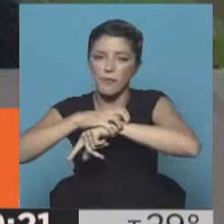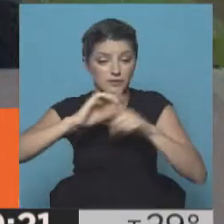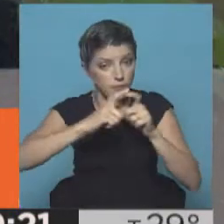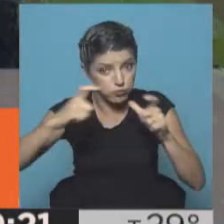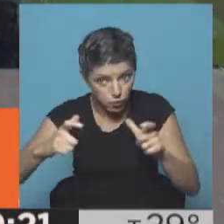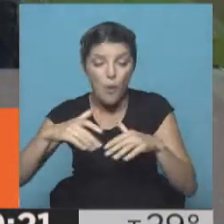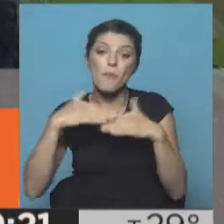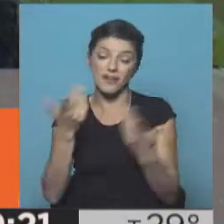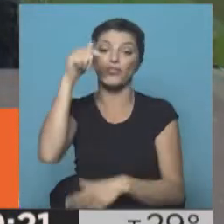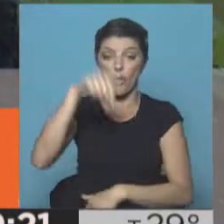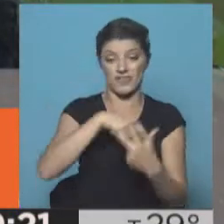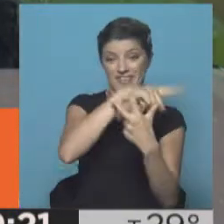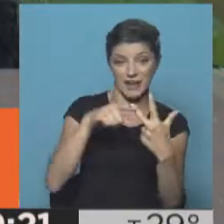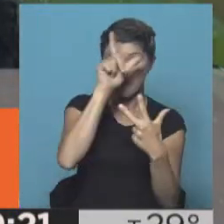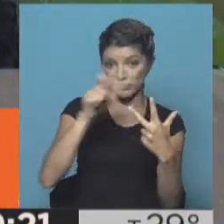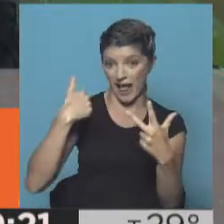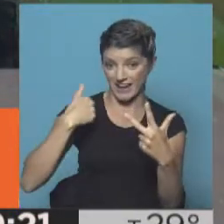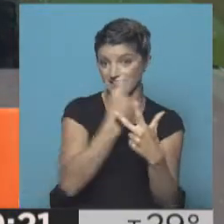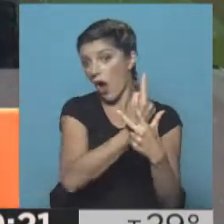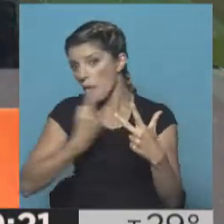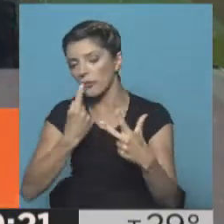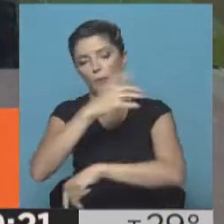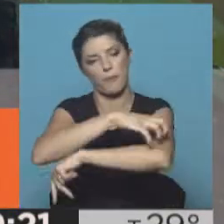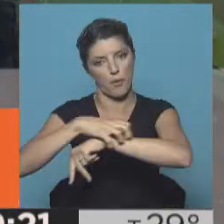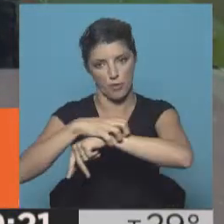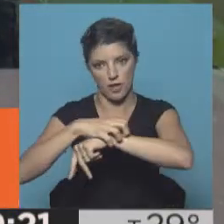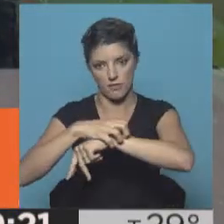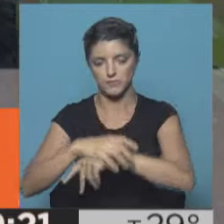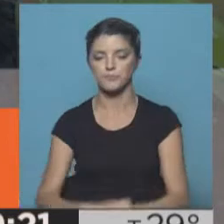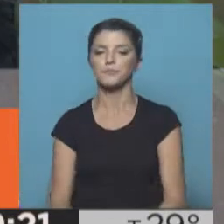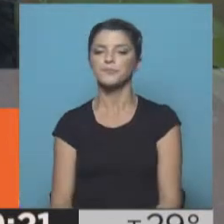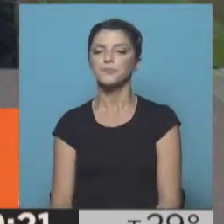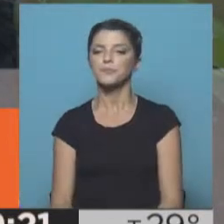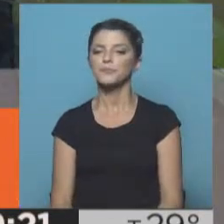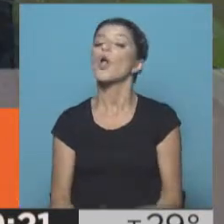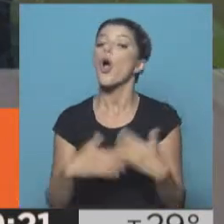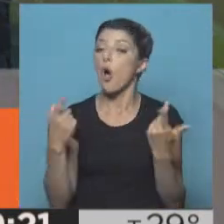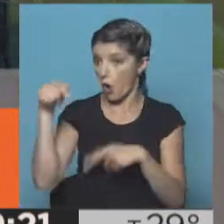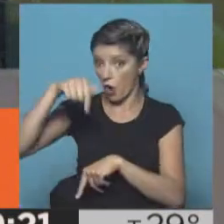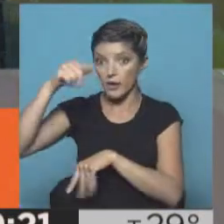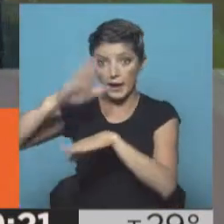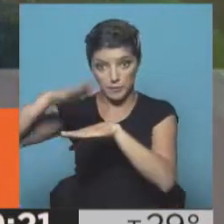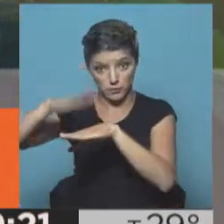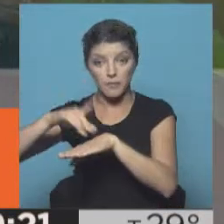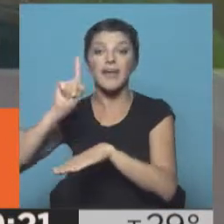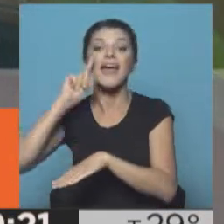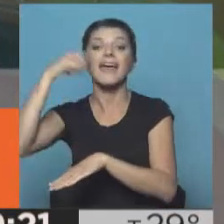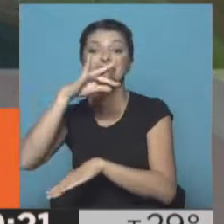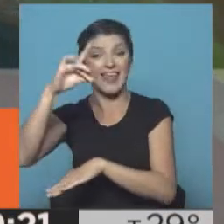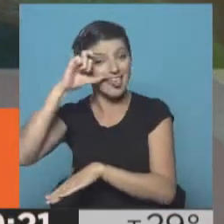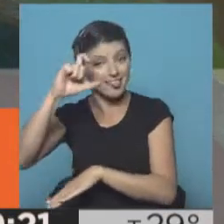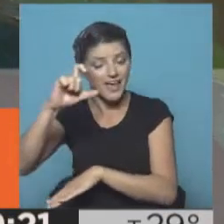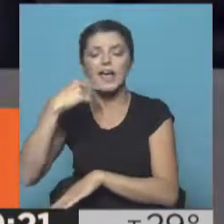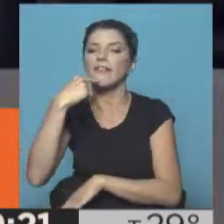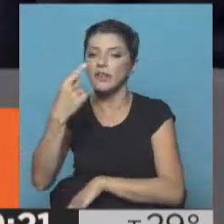que está en situación de pobreza. Sí, de hecho, Todesca dijo, el actual responsable del INDEC, dijo que si se ampliara la medición